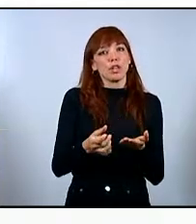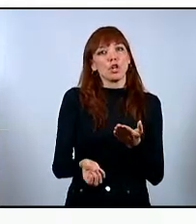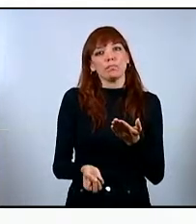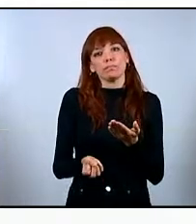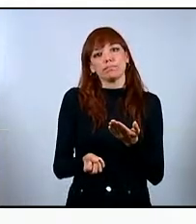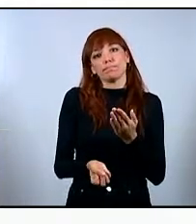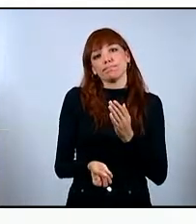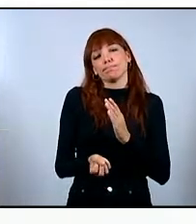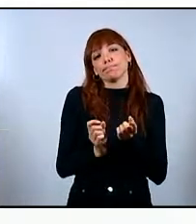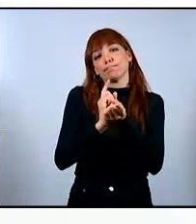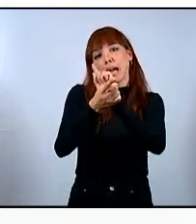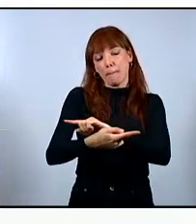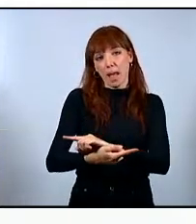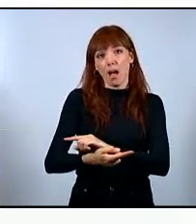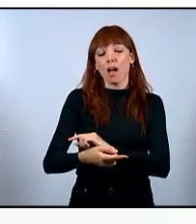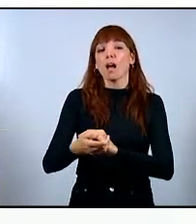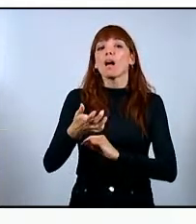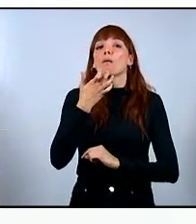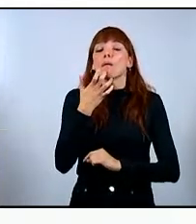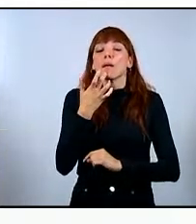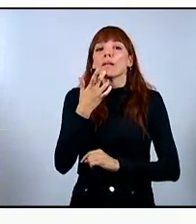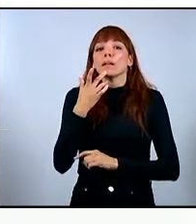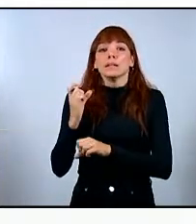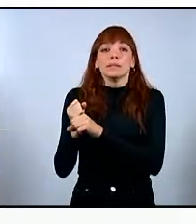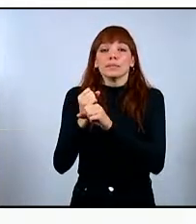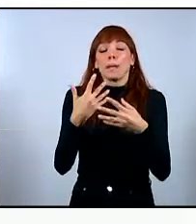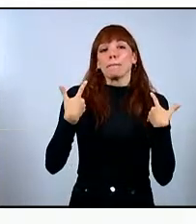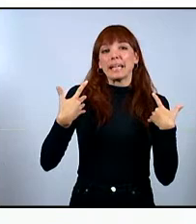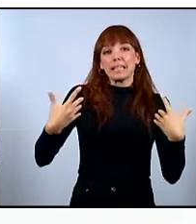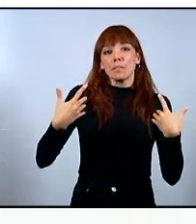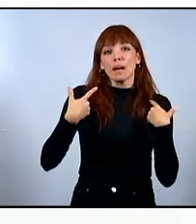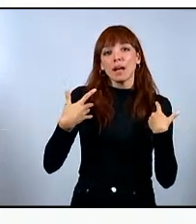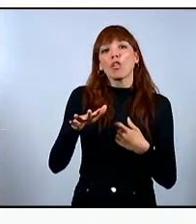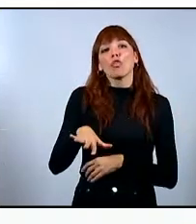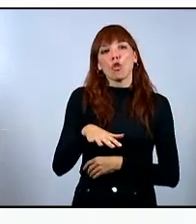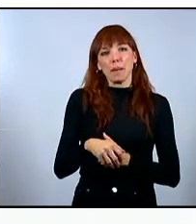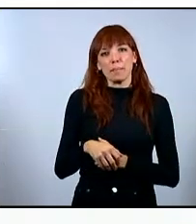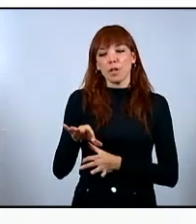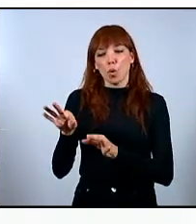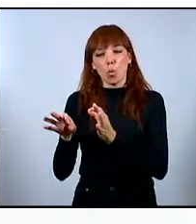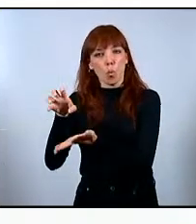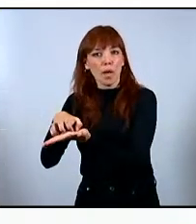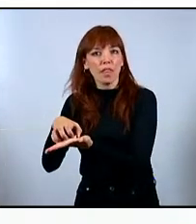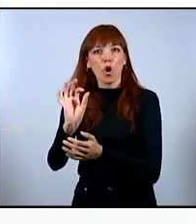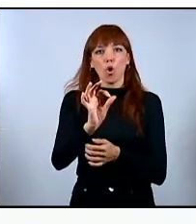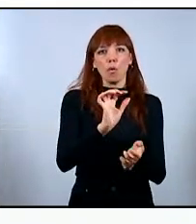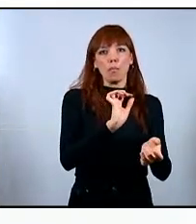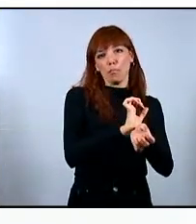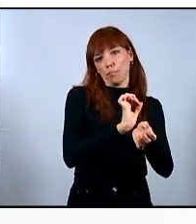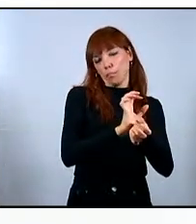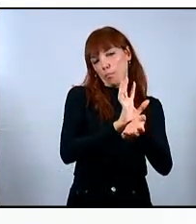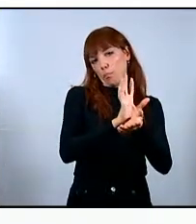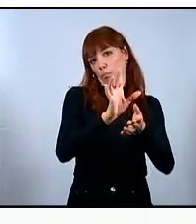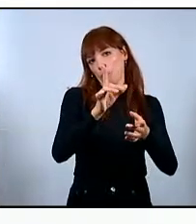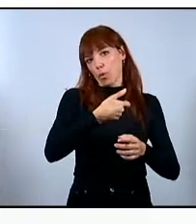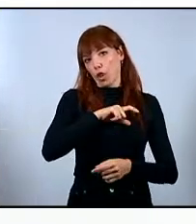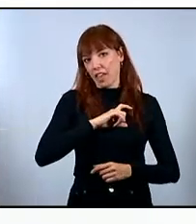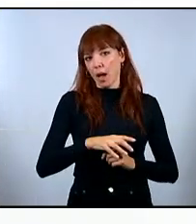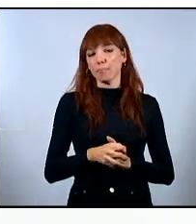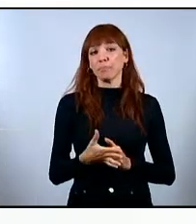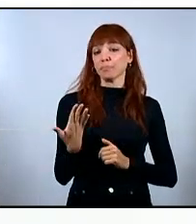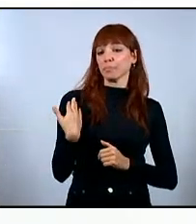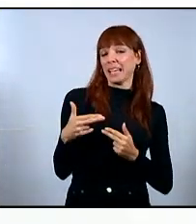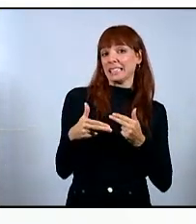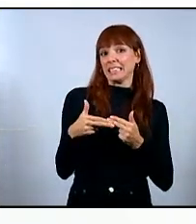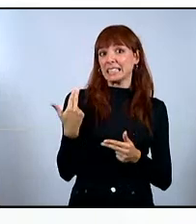las sedes policiales y a las sedes judiciales. Los taxistas que se encargaban de este servicio llevaban